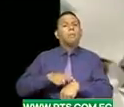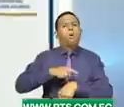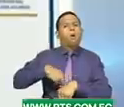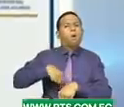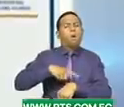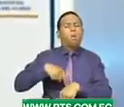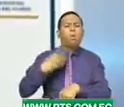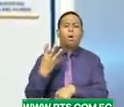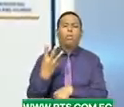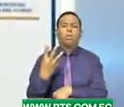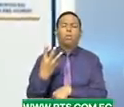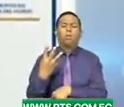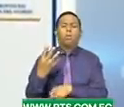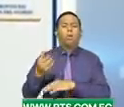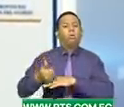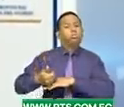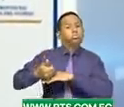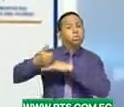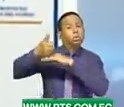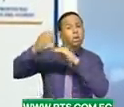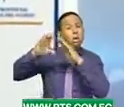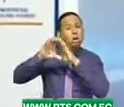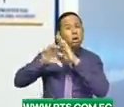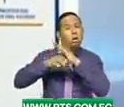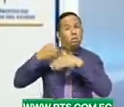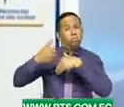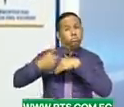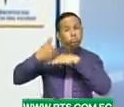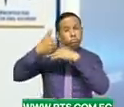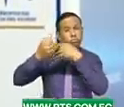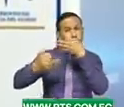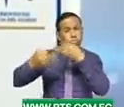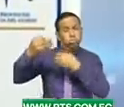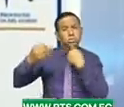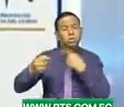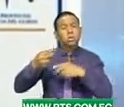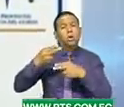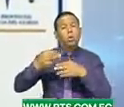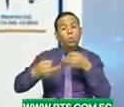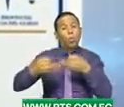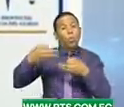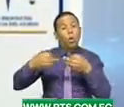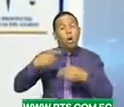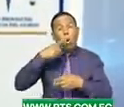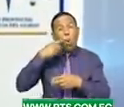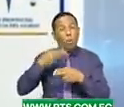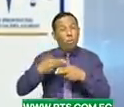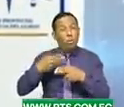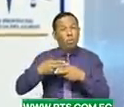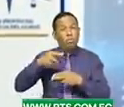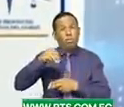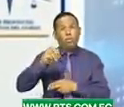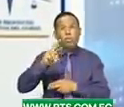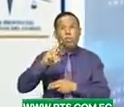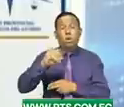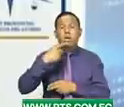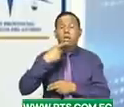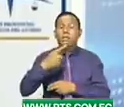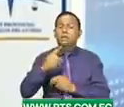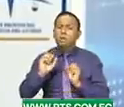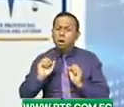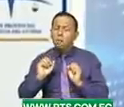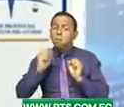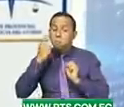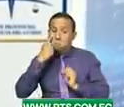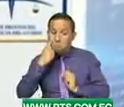la corte provincial informó que el juez moreira concedió parcialmente el 'habeas corpus' sólo aplicará si